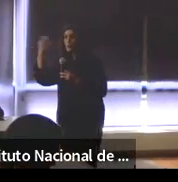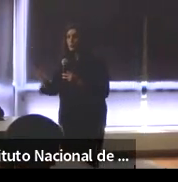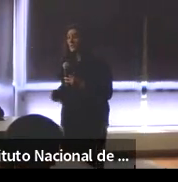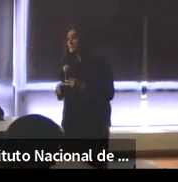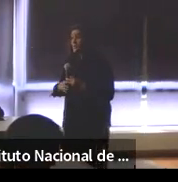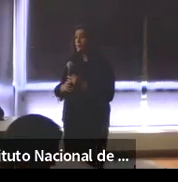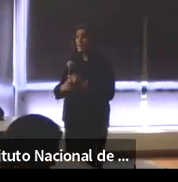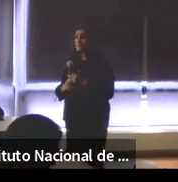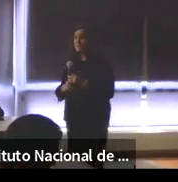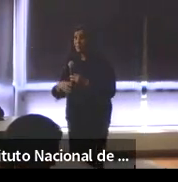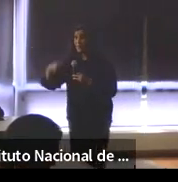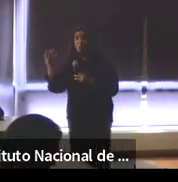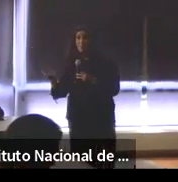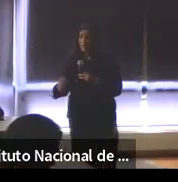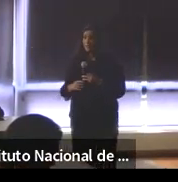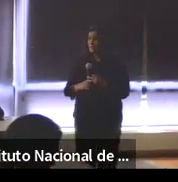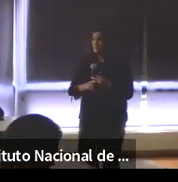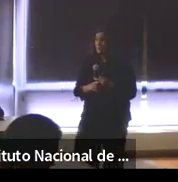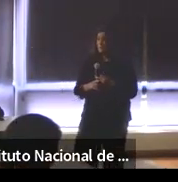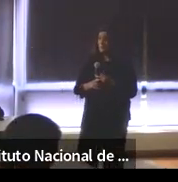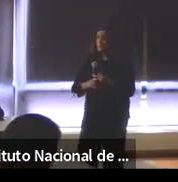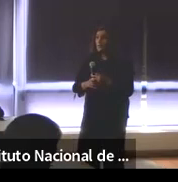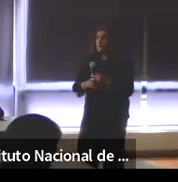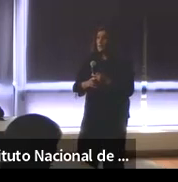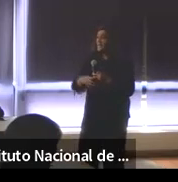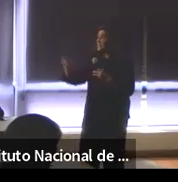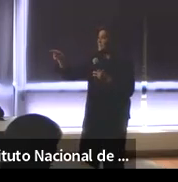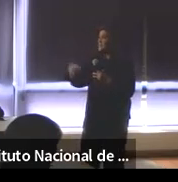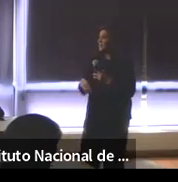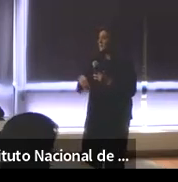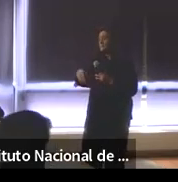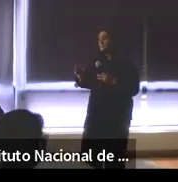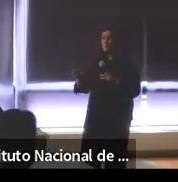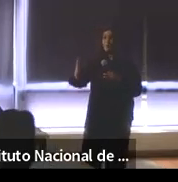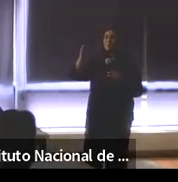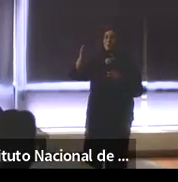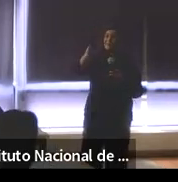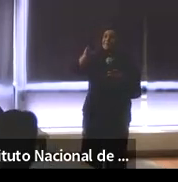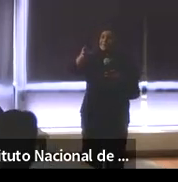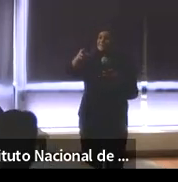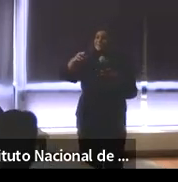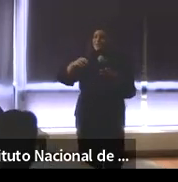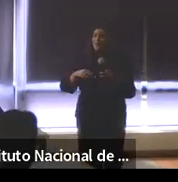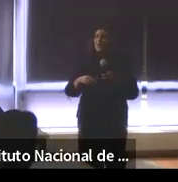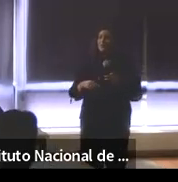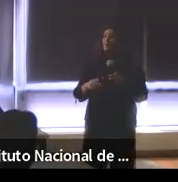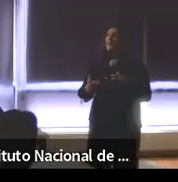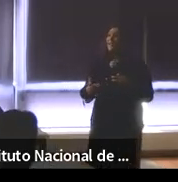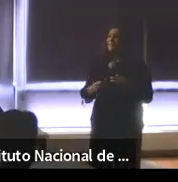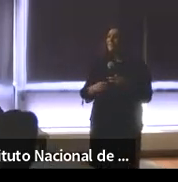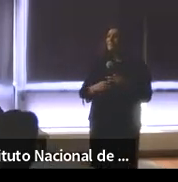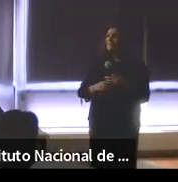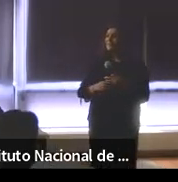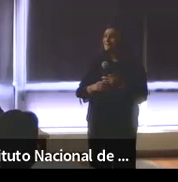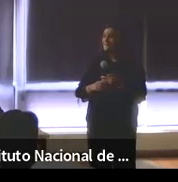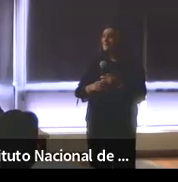compromiso que tú tienes con la organización para cumplir el objetivo nadie dijo Por ejemplo alguien más nos dijo y ahora